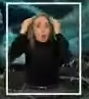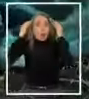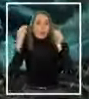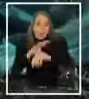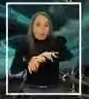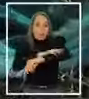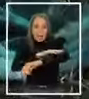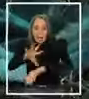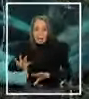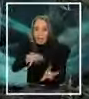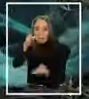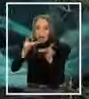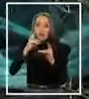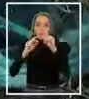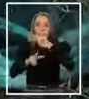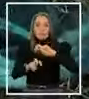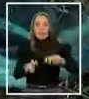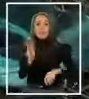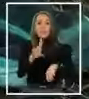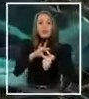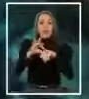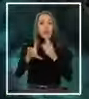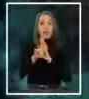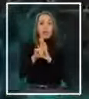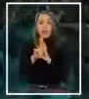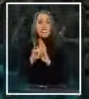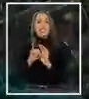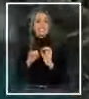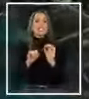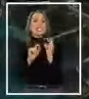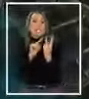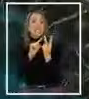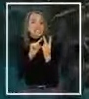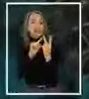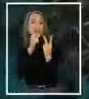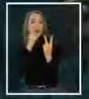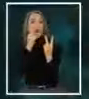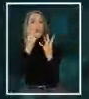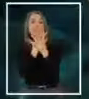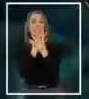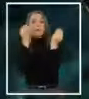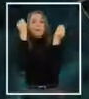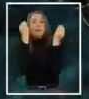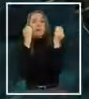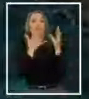encontrados en las últimas horas corresponden al segundo secuestrado hasta hoy desaparecido.